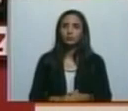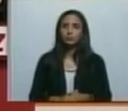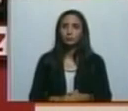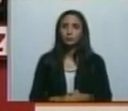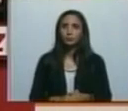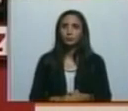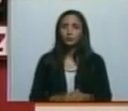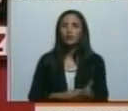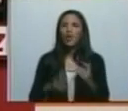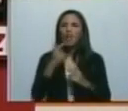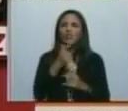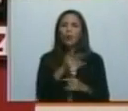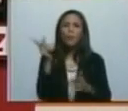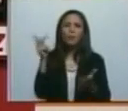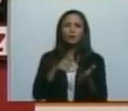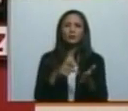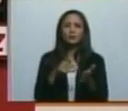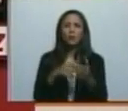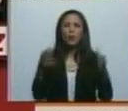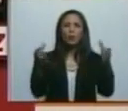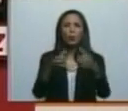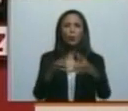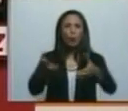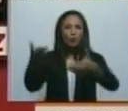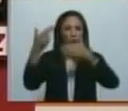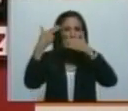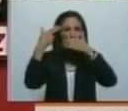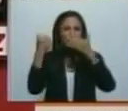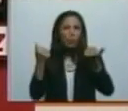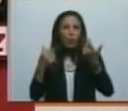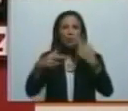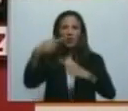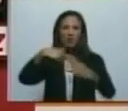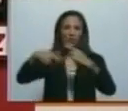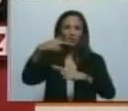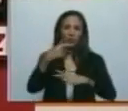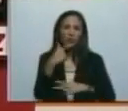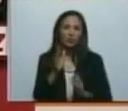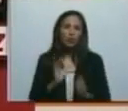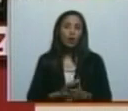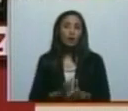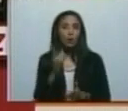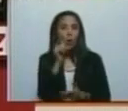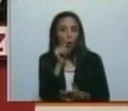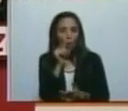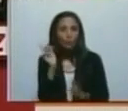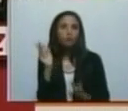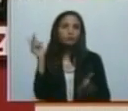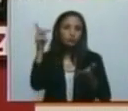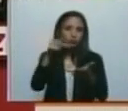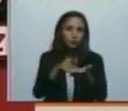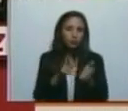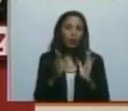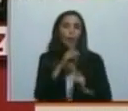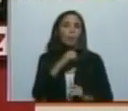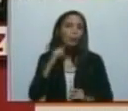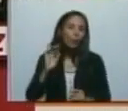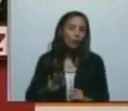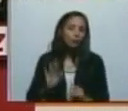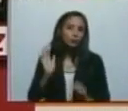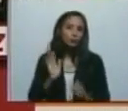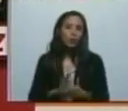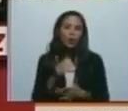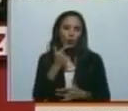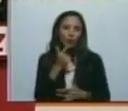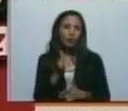participaron los colectivos, porque estaba un compañero, Jaiker Vázquez, allí, fallecido. Bueno, yo les voy a